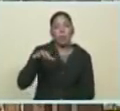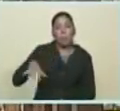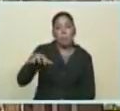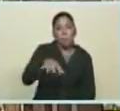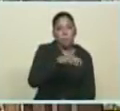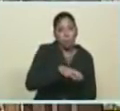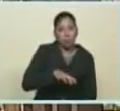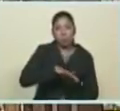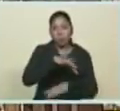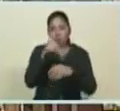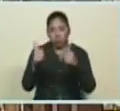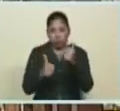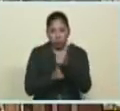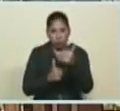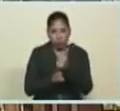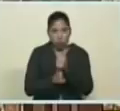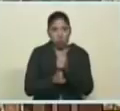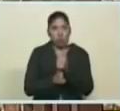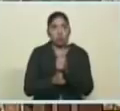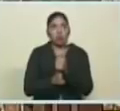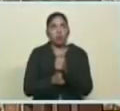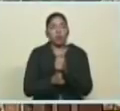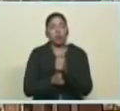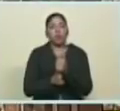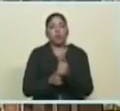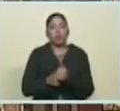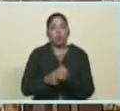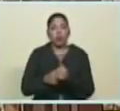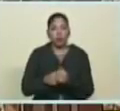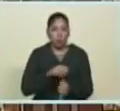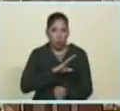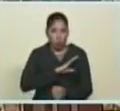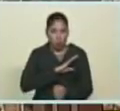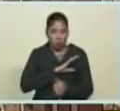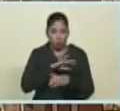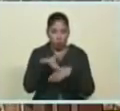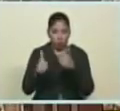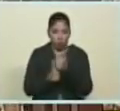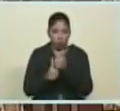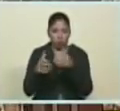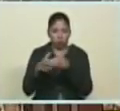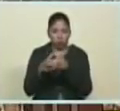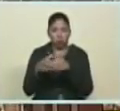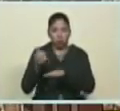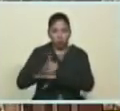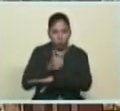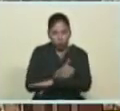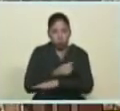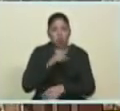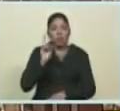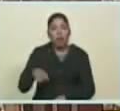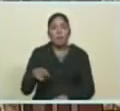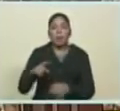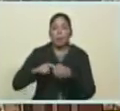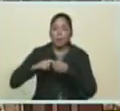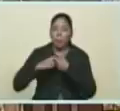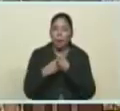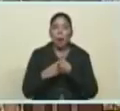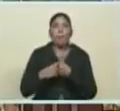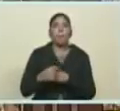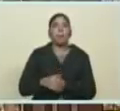por el vicepresidente ejecutivo o vicepresidenta ejecutiva e integrado por los ministros o